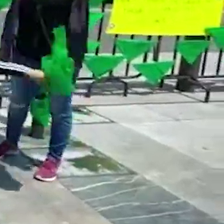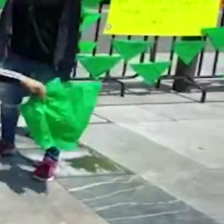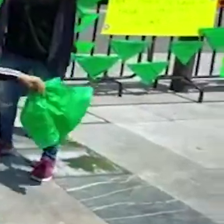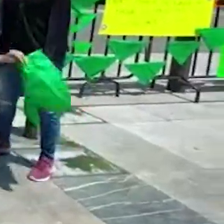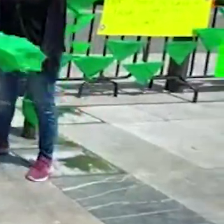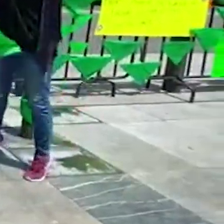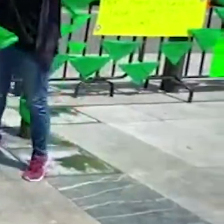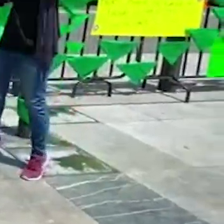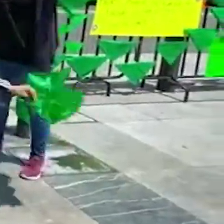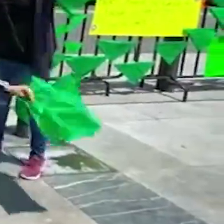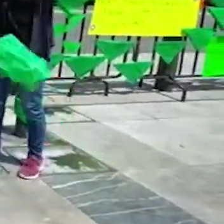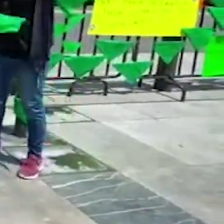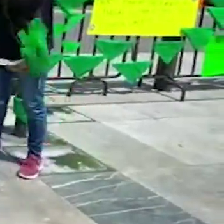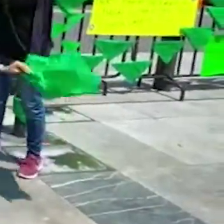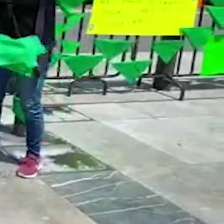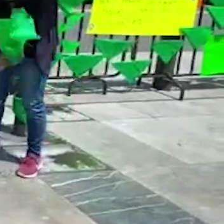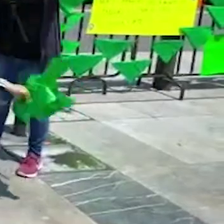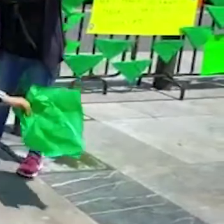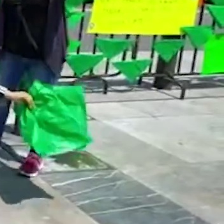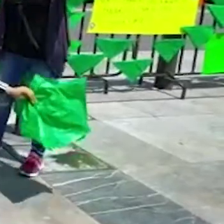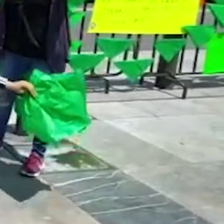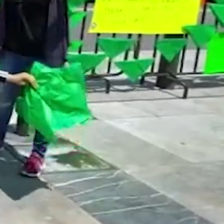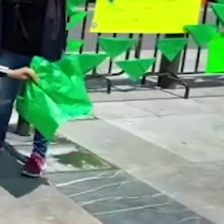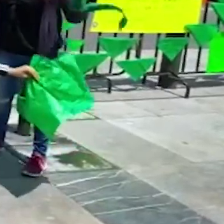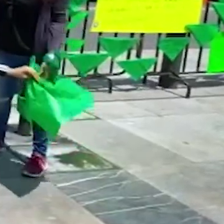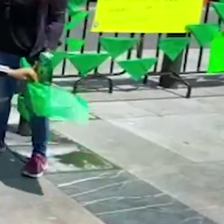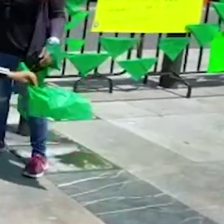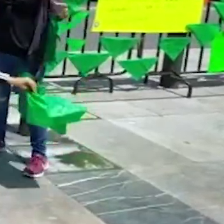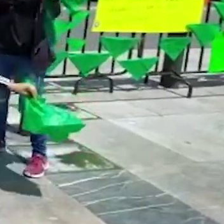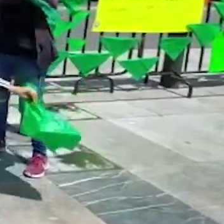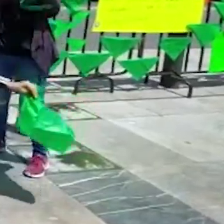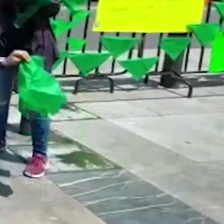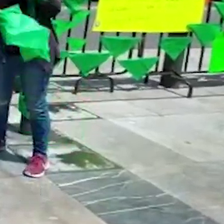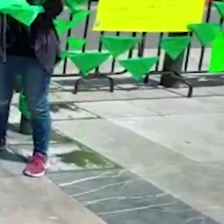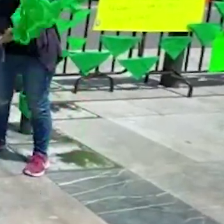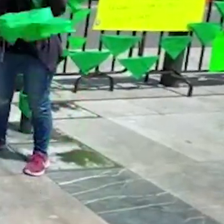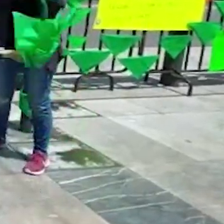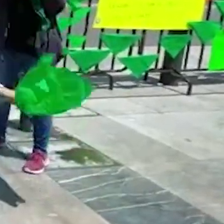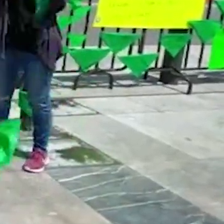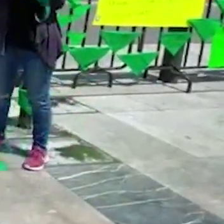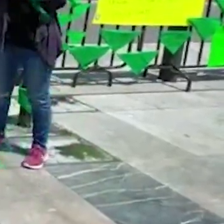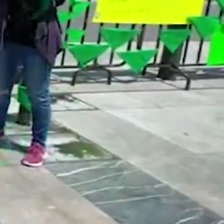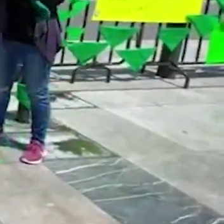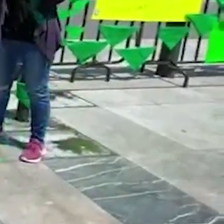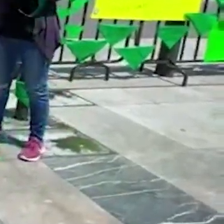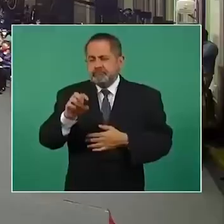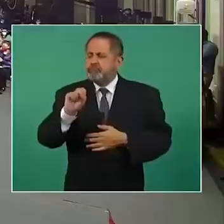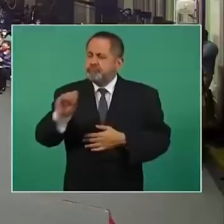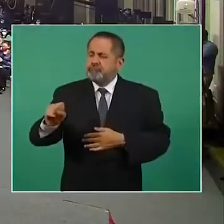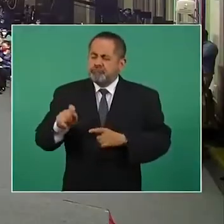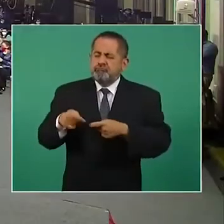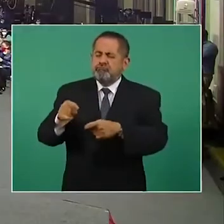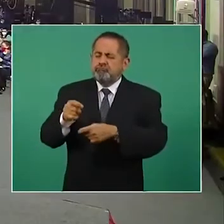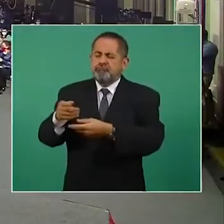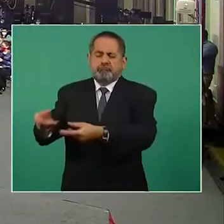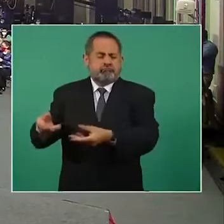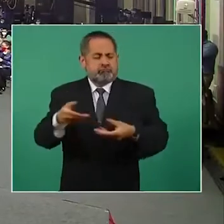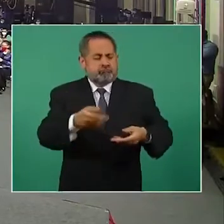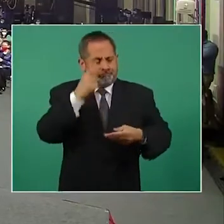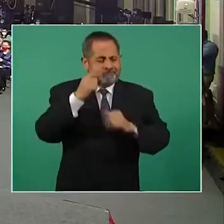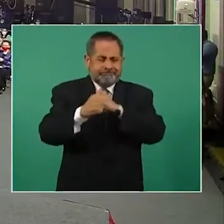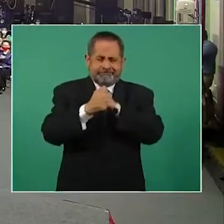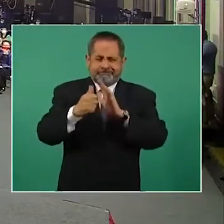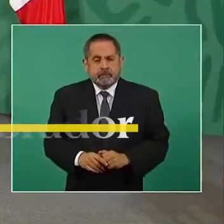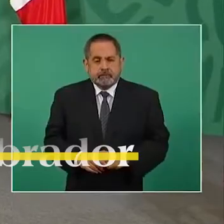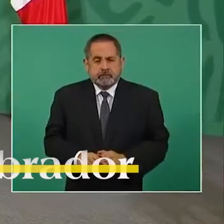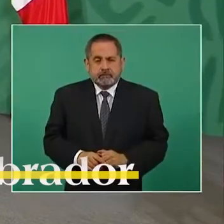El presidente Andrés Manuel López Obrador sostuvo que no opinará sobre la objeción de conciencia y el aborto, por considerar que es lo más conveniente para el país y una muestra